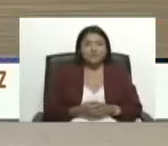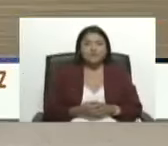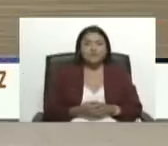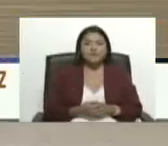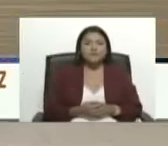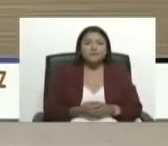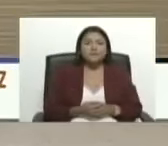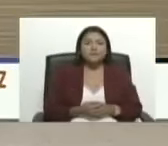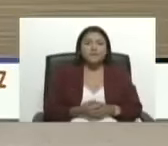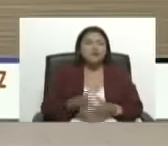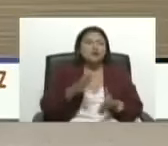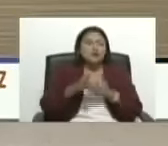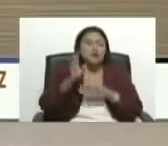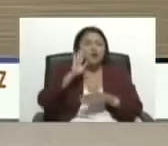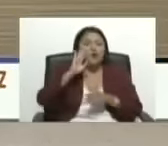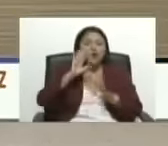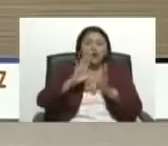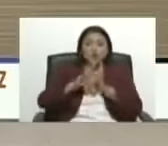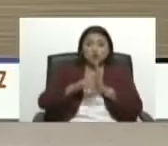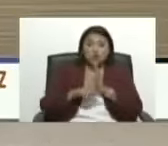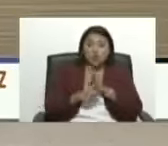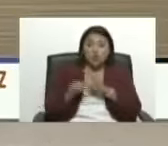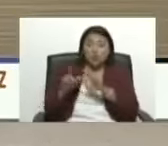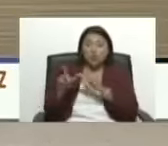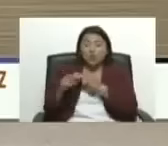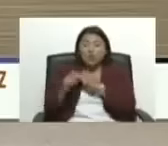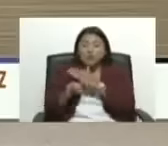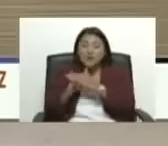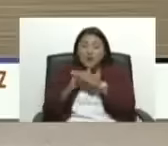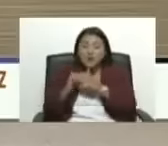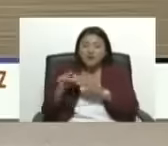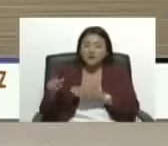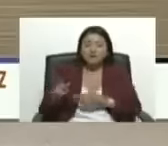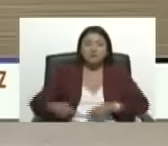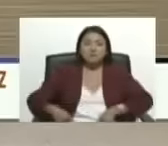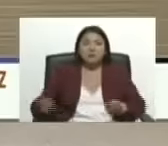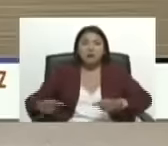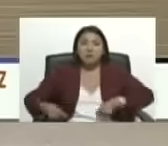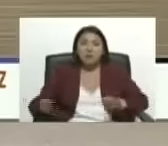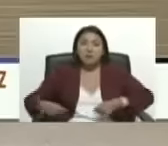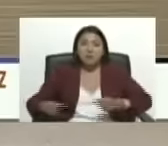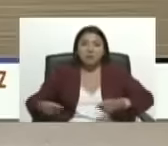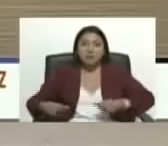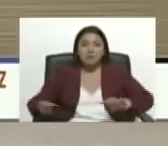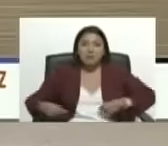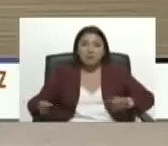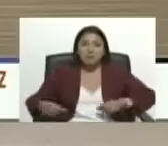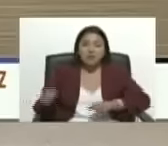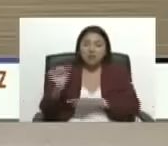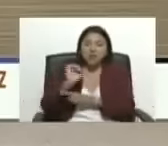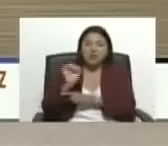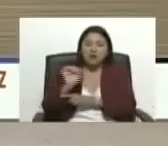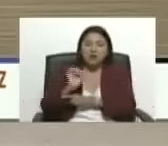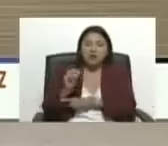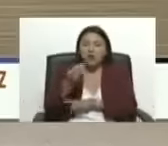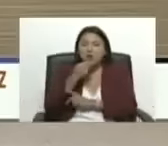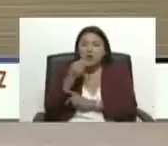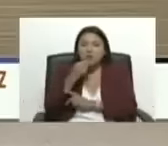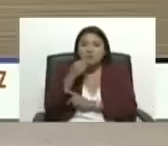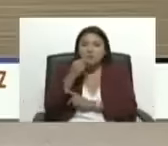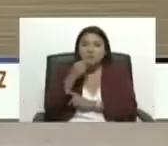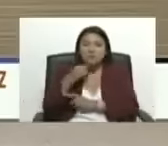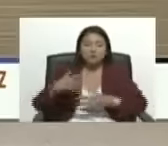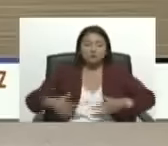escándalos de corrupción, donde Guyana está sufragando los gastos de choferes, de carros, de comidas, de lujo,